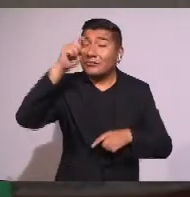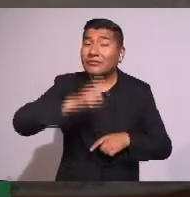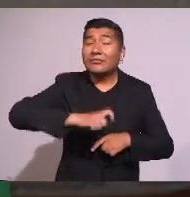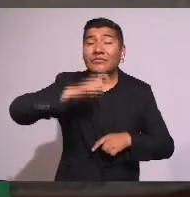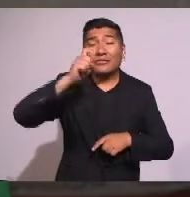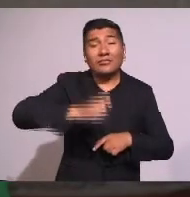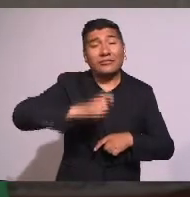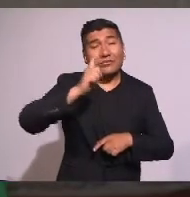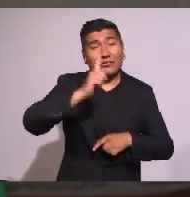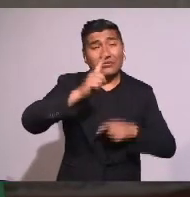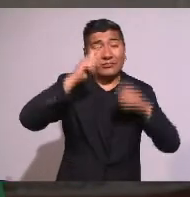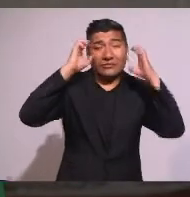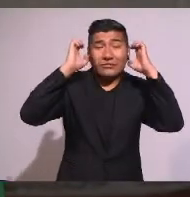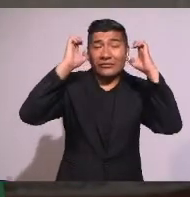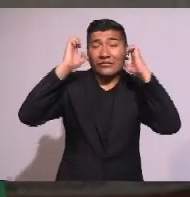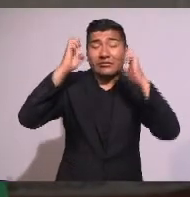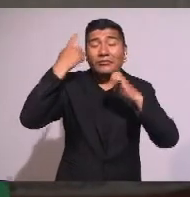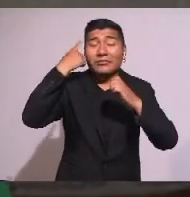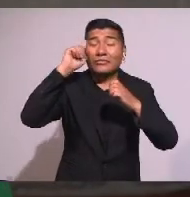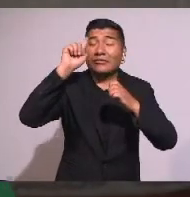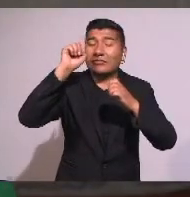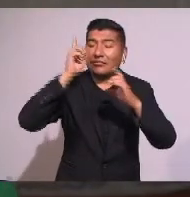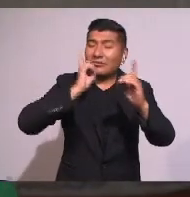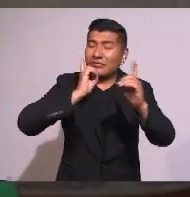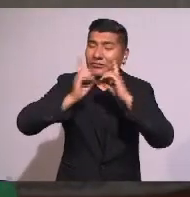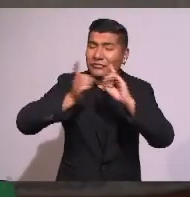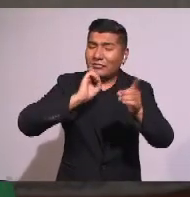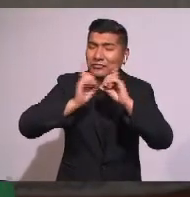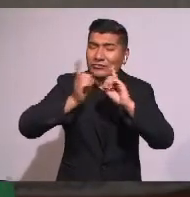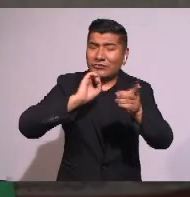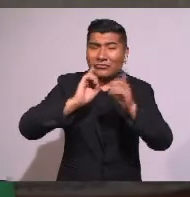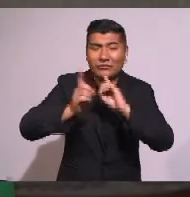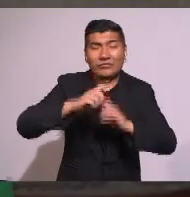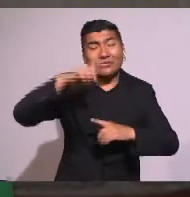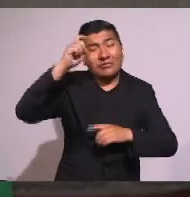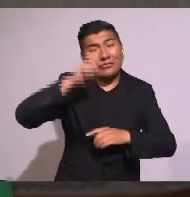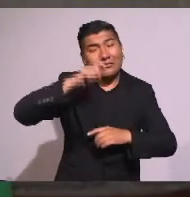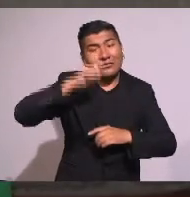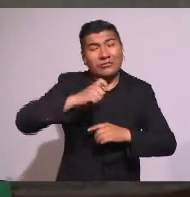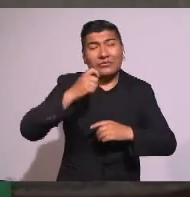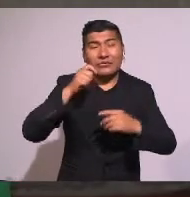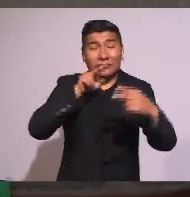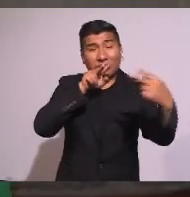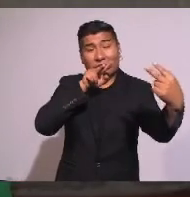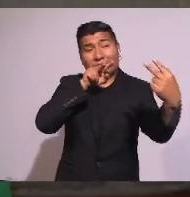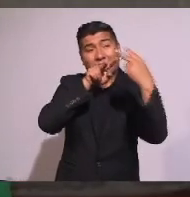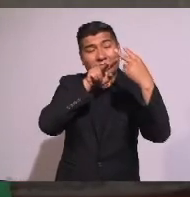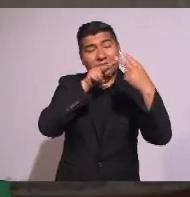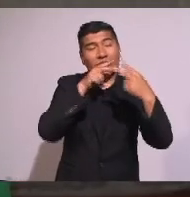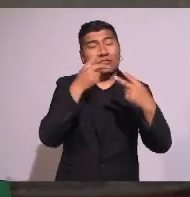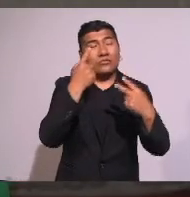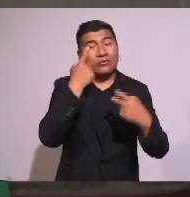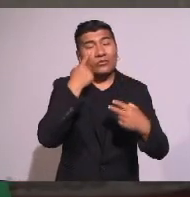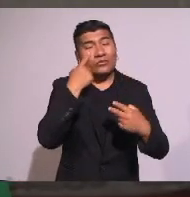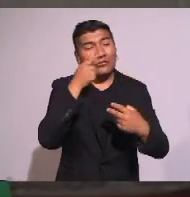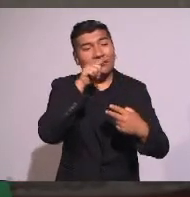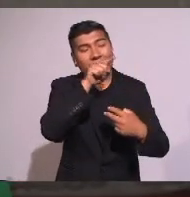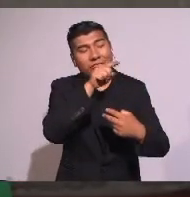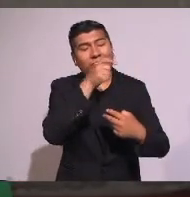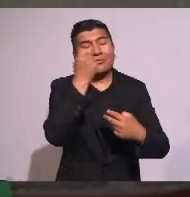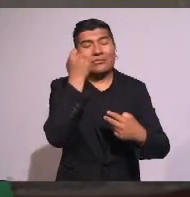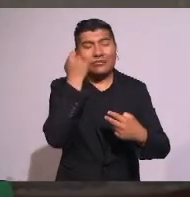Necesitamos una educación para el diálogo. Necesitamos mirarnos y reconocernos en el